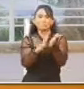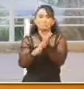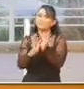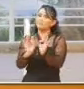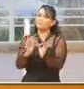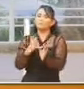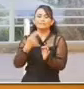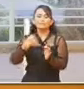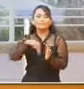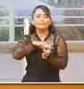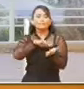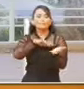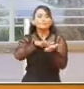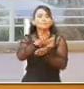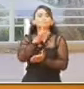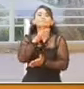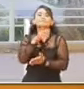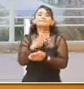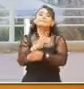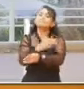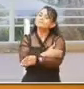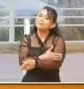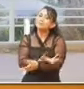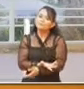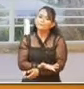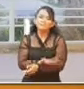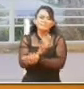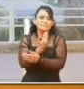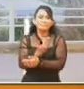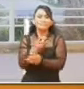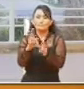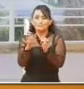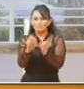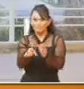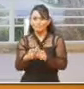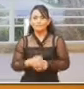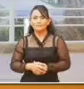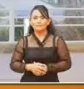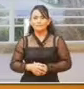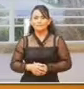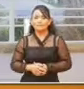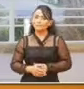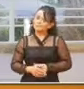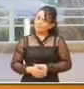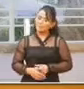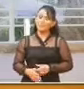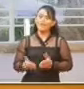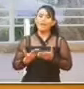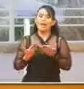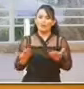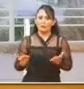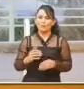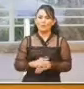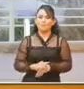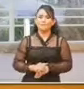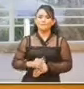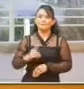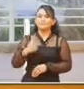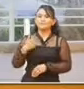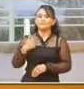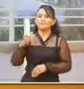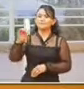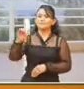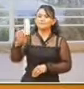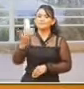decidido apoyar y acompañar este tema. Ahora, lo que yo quisiera es hacer un llamado también aquí al presidente,